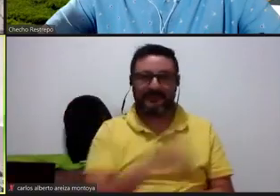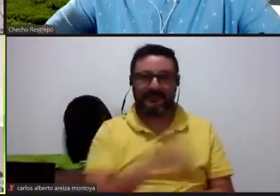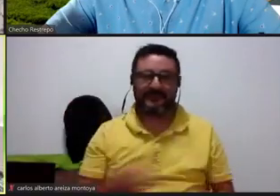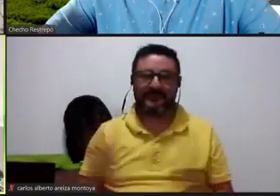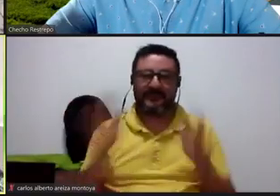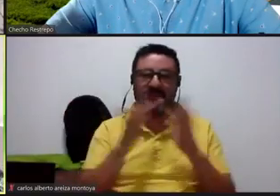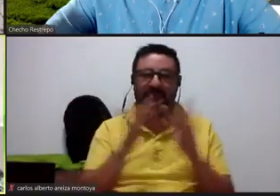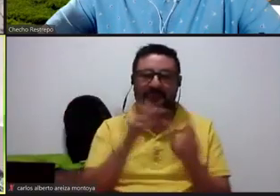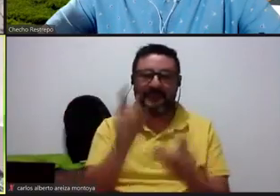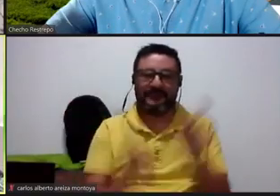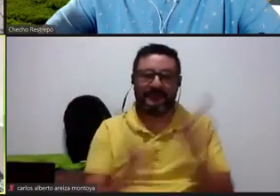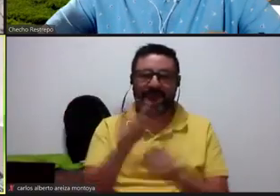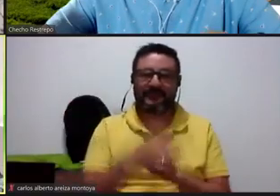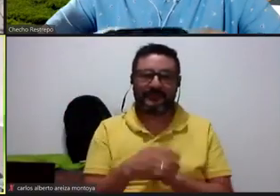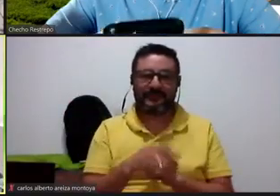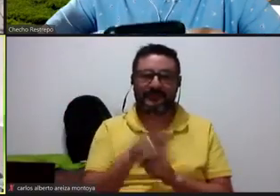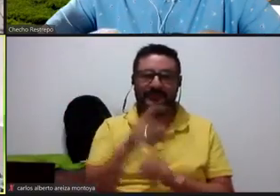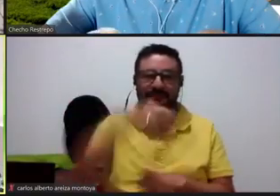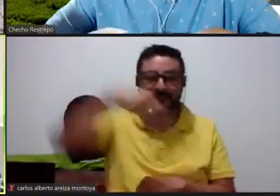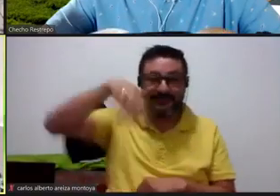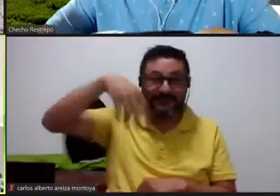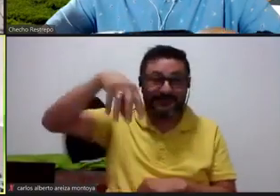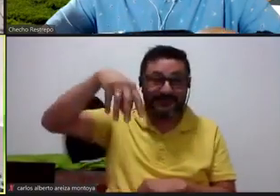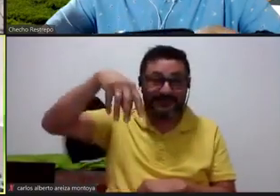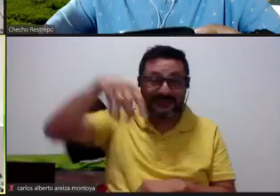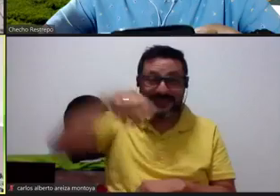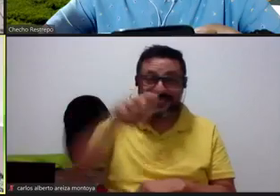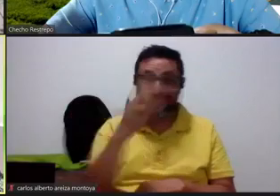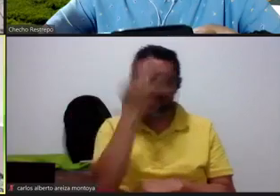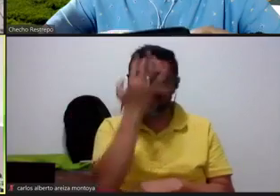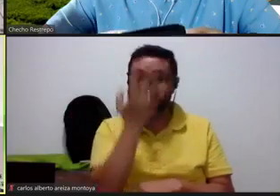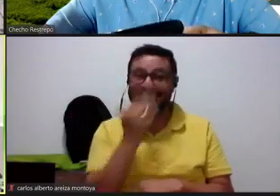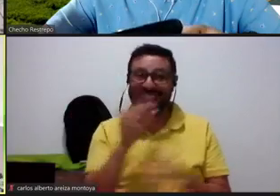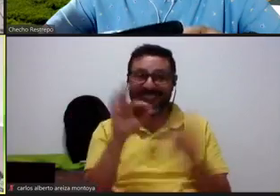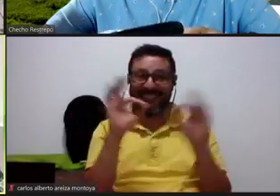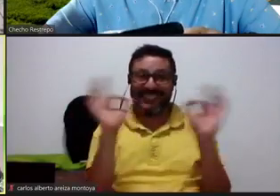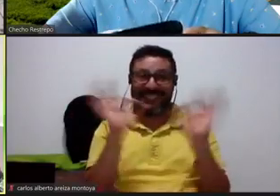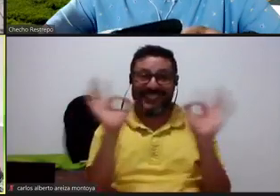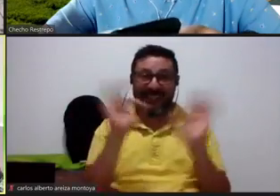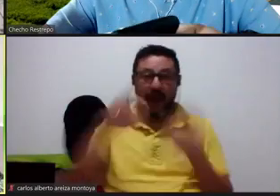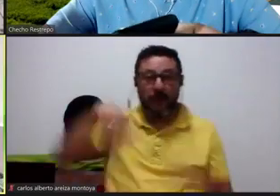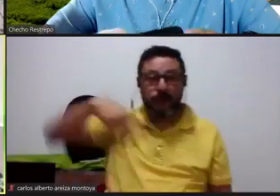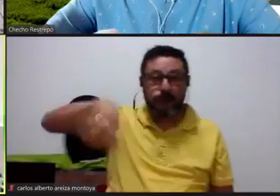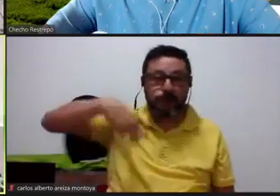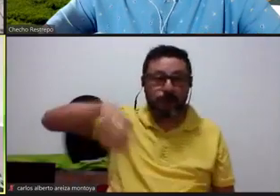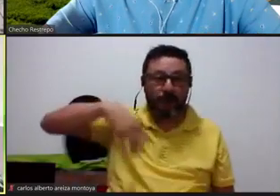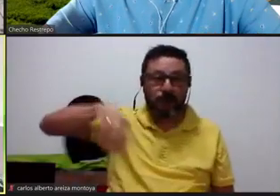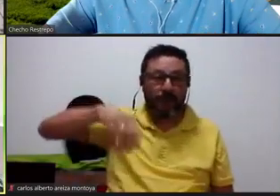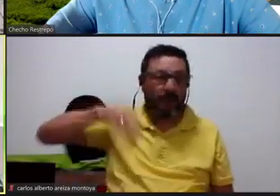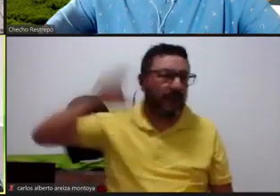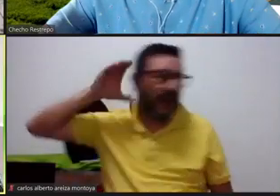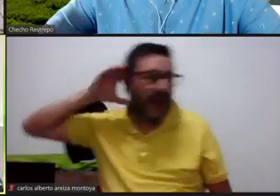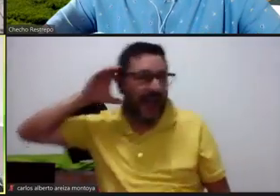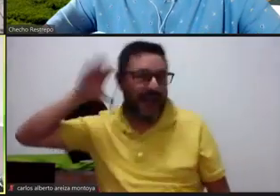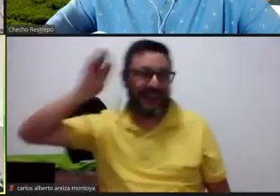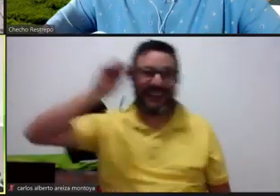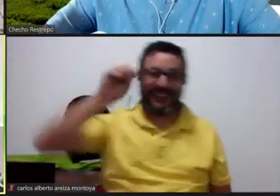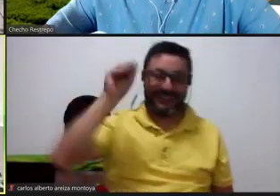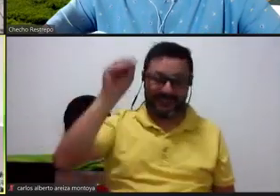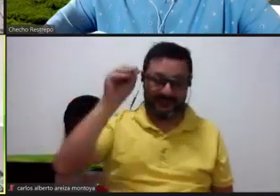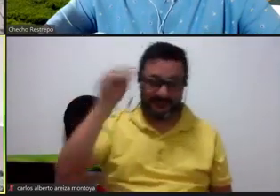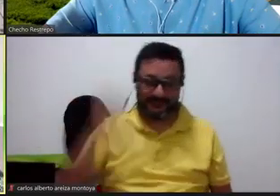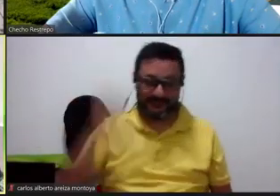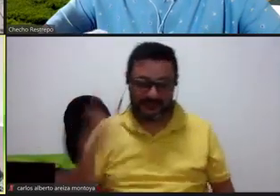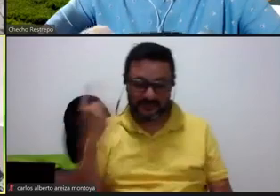le den en la campanita para que cada que Paisa Deportes esté transmitiendo en vivo les llegue la notificación, porque no es